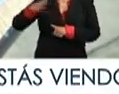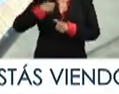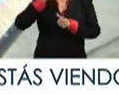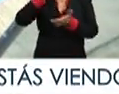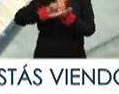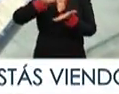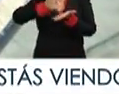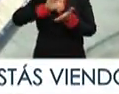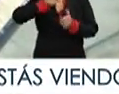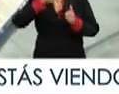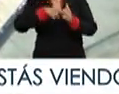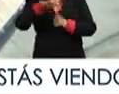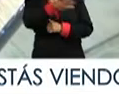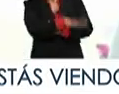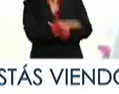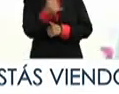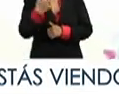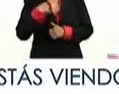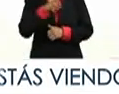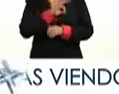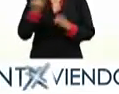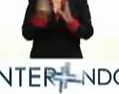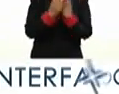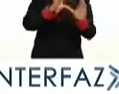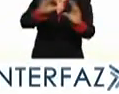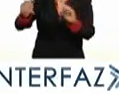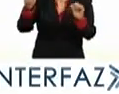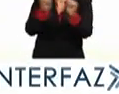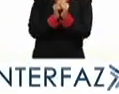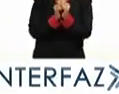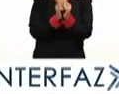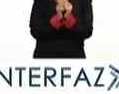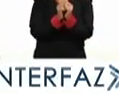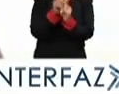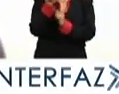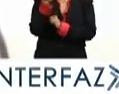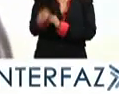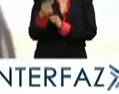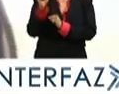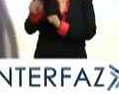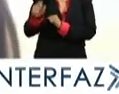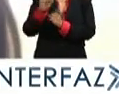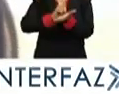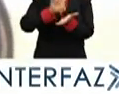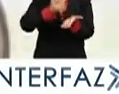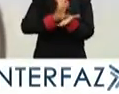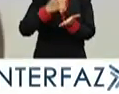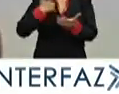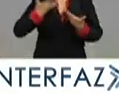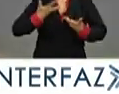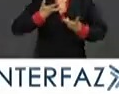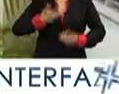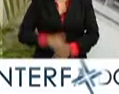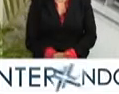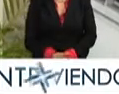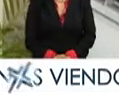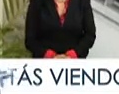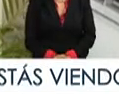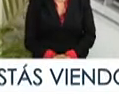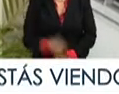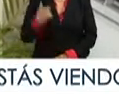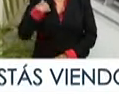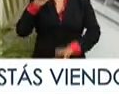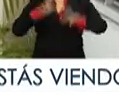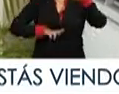alguna discapacidad y que yo pueda enseñar a través de la misma discapacidad que yo padezco. Para mí